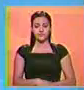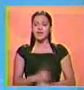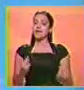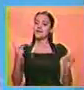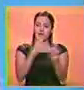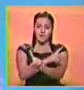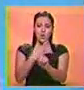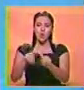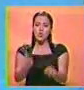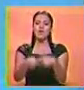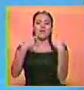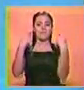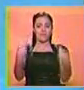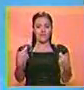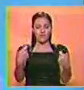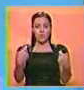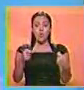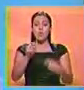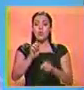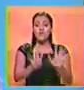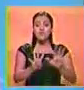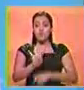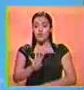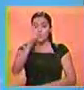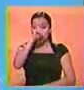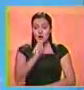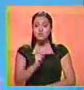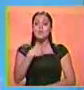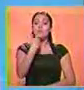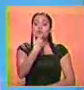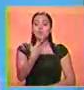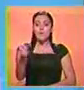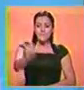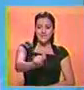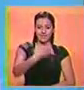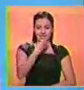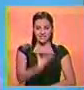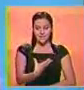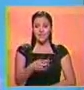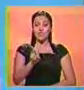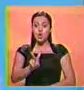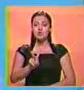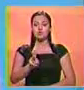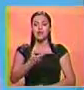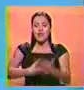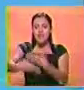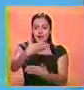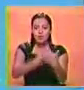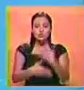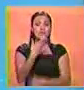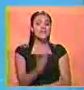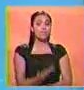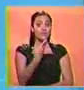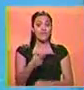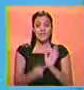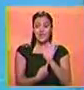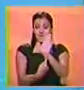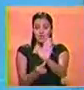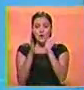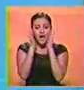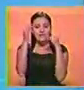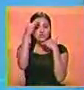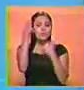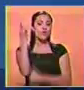tema. El diario Panorama arribará a sus 94 años el próximo mes de diciembre y celebra su segunda rueda de negocios en un importante evento dedicado a